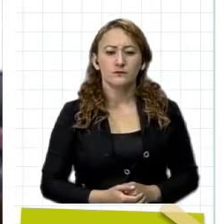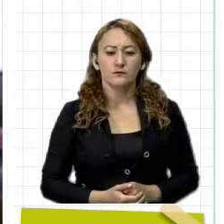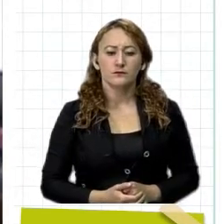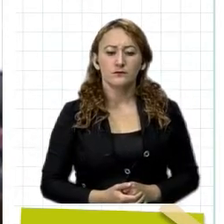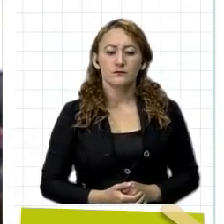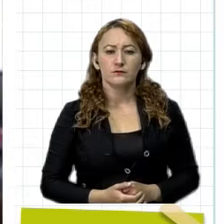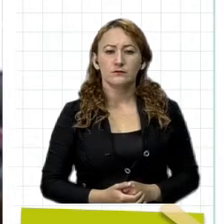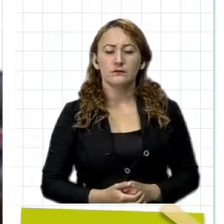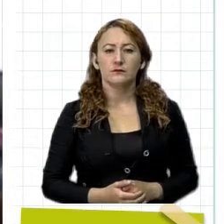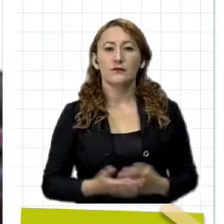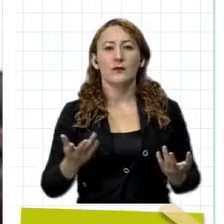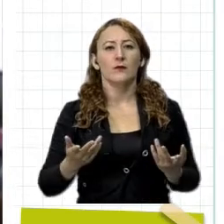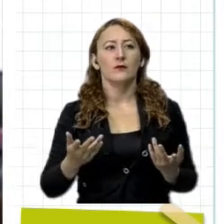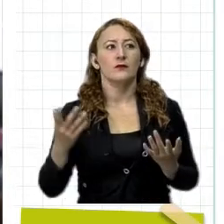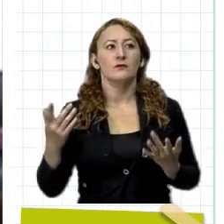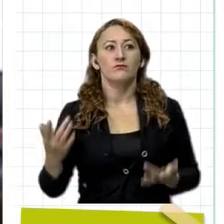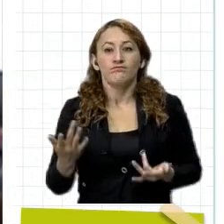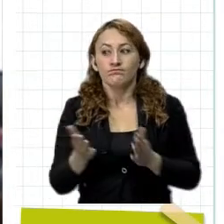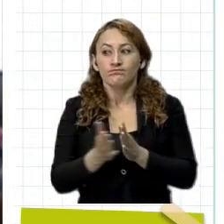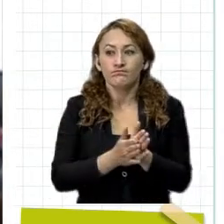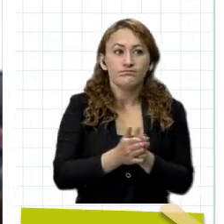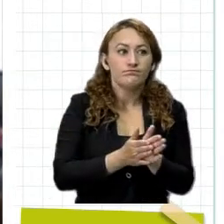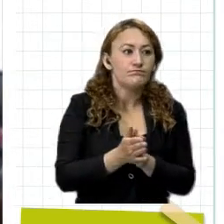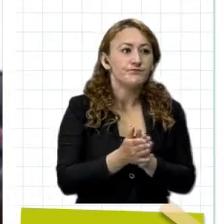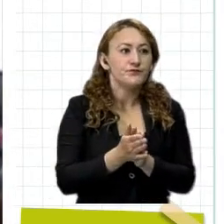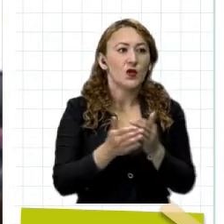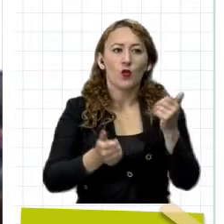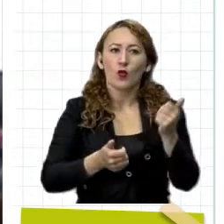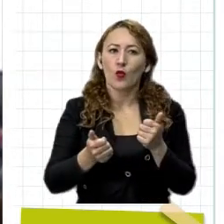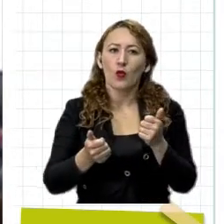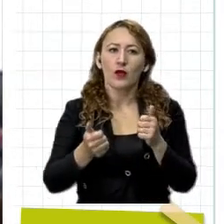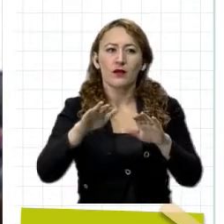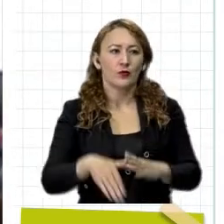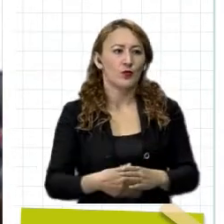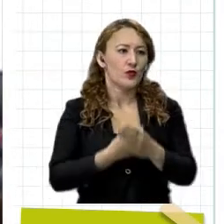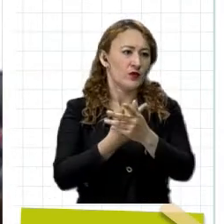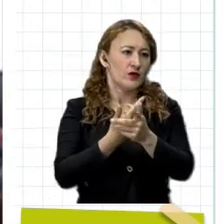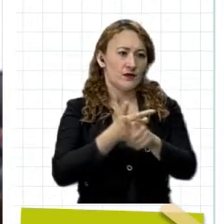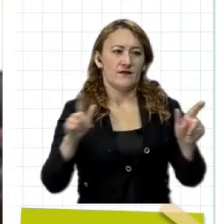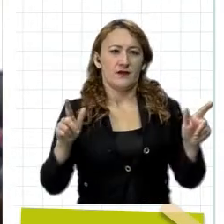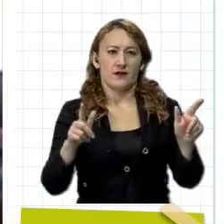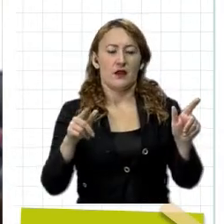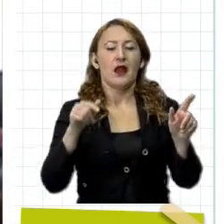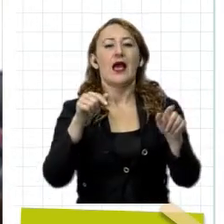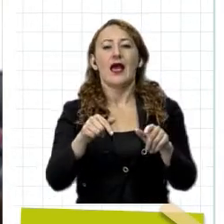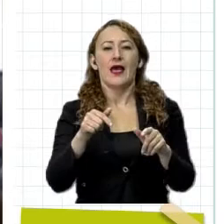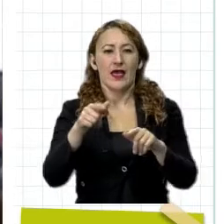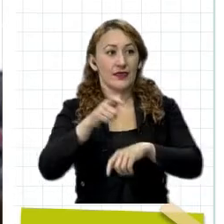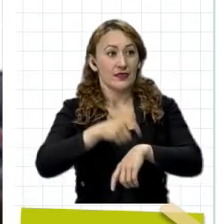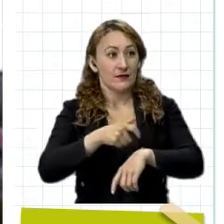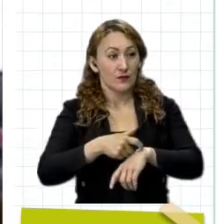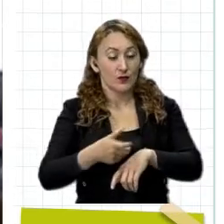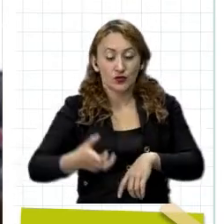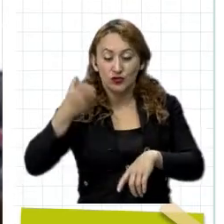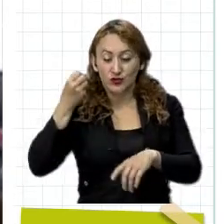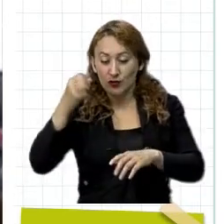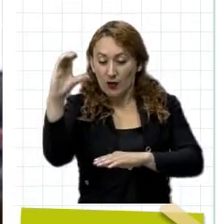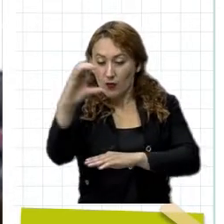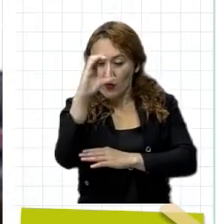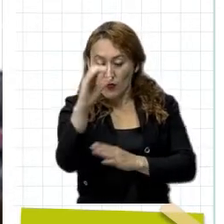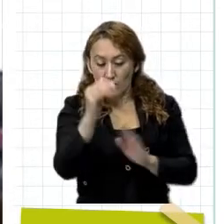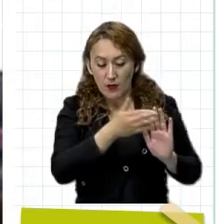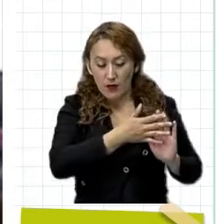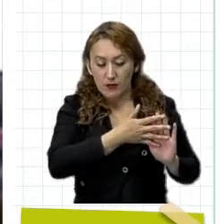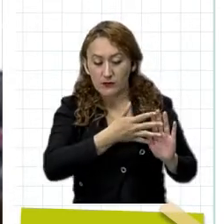las expectativas que generó lo que se conoce como la República Liberal, ese periodo de la historia colombiana